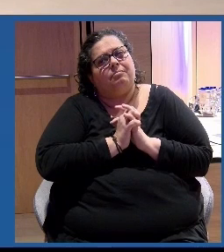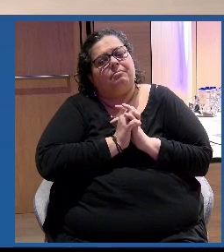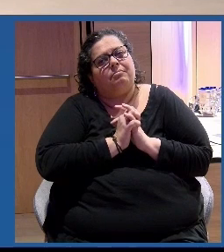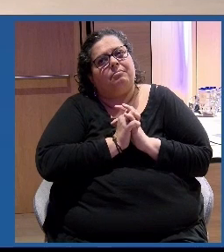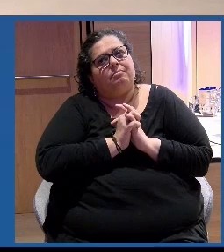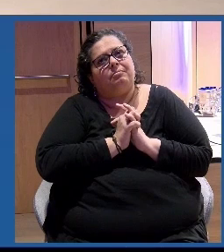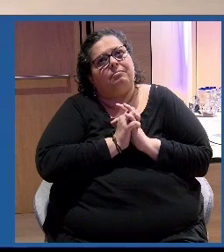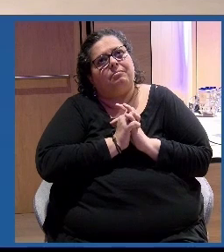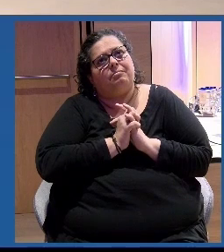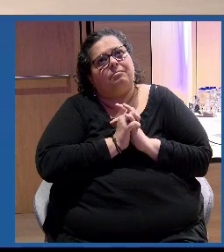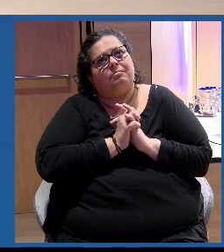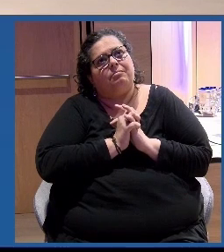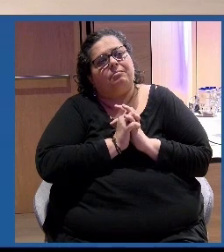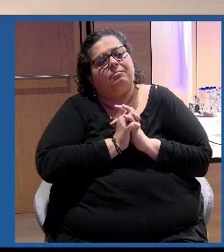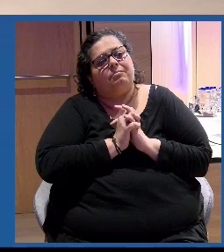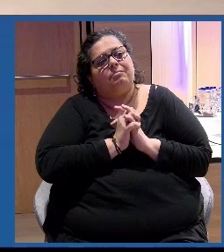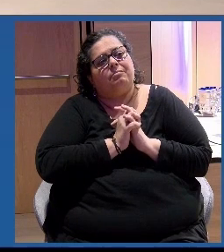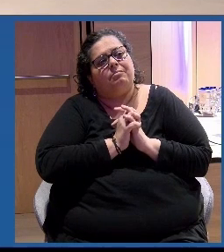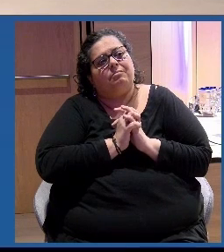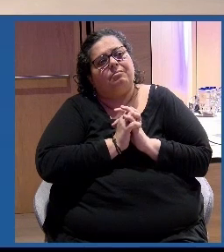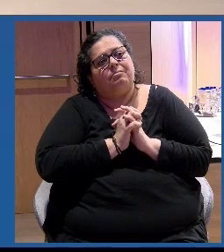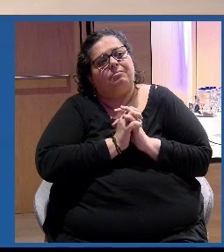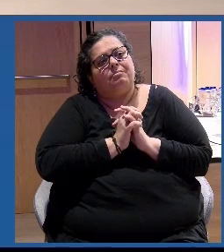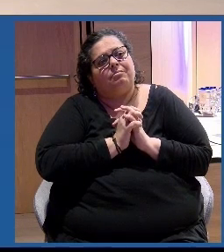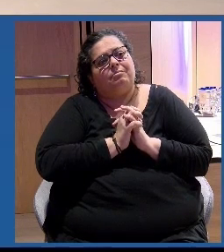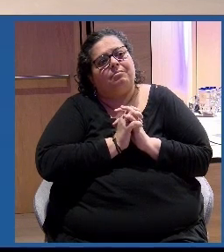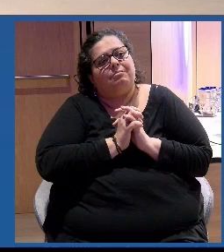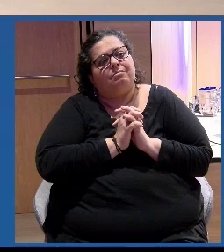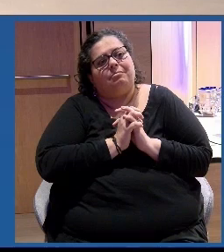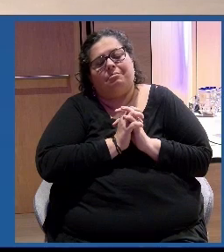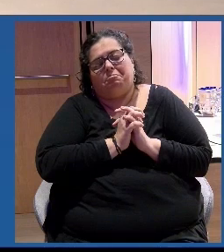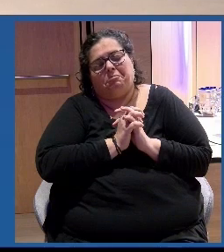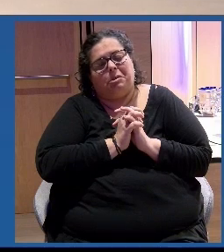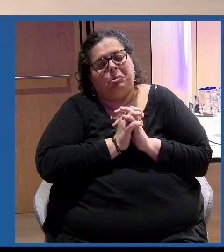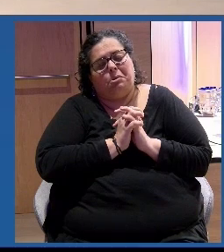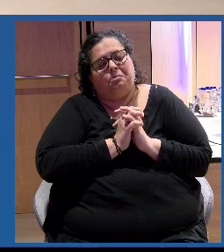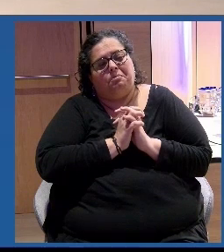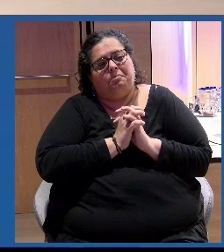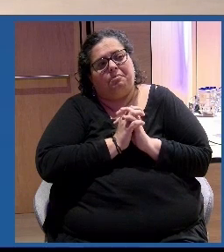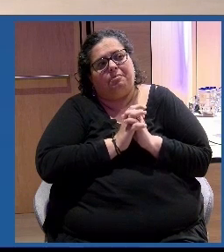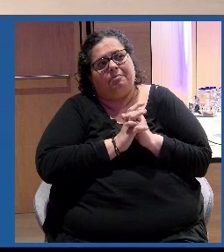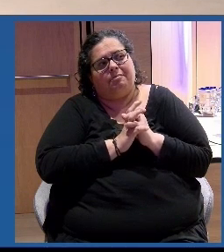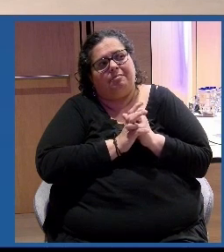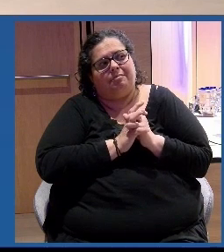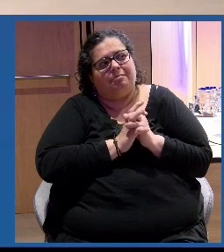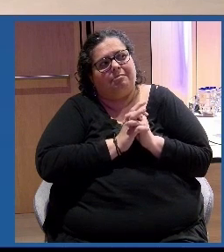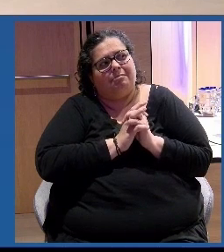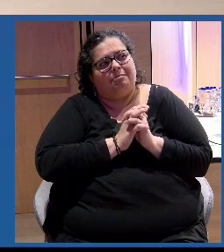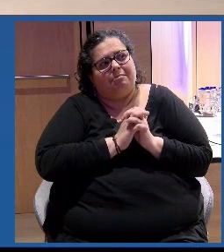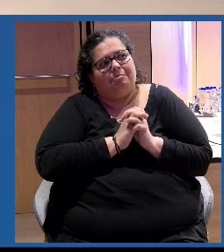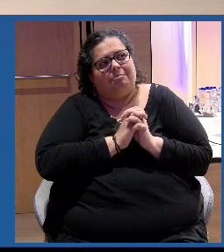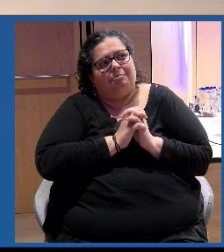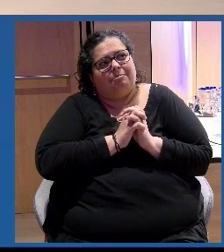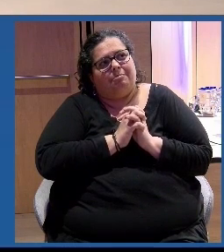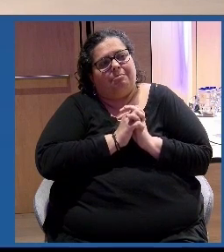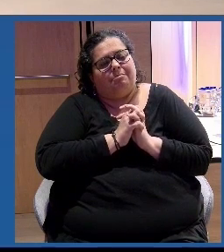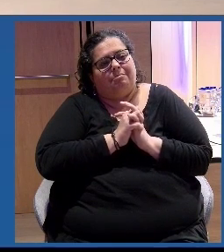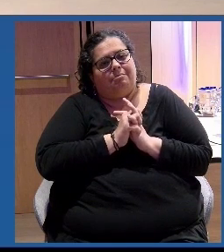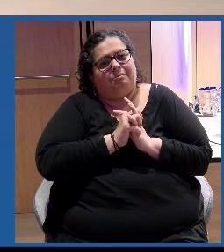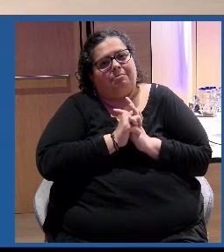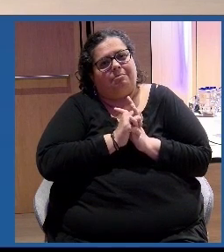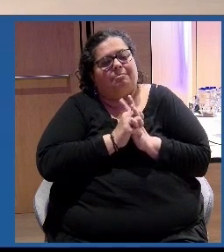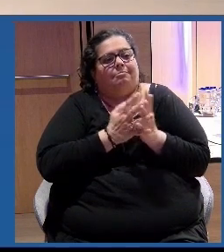adscrito a una organización. Y esto hace caer varios mitos de la literatura a propósito de esta discusión sobre la retórica ingenua de